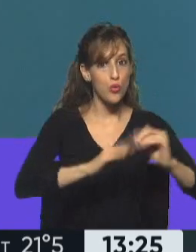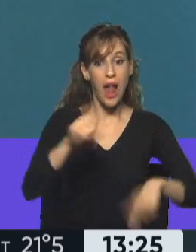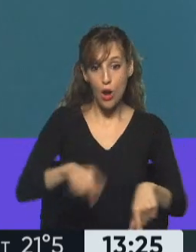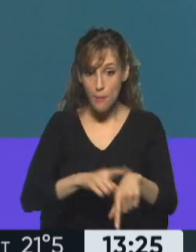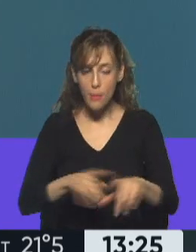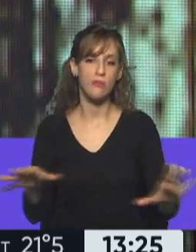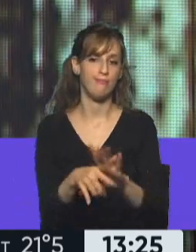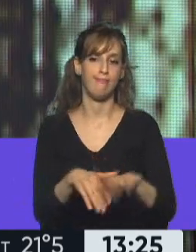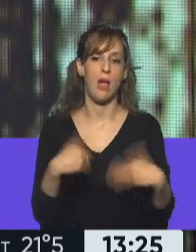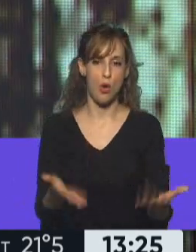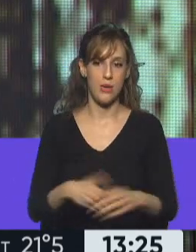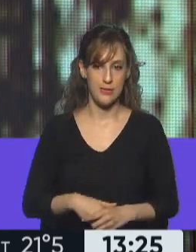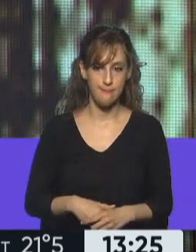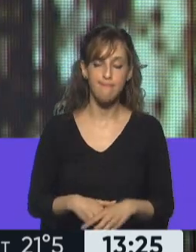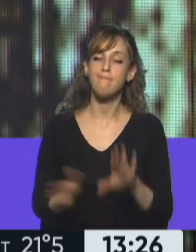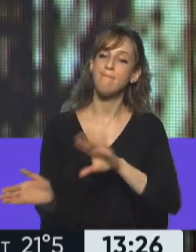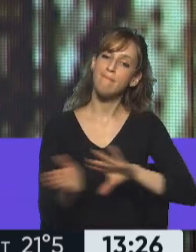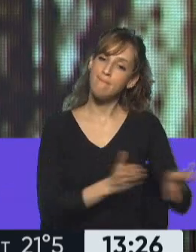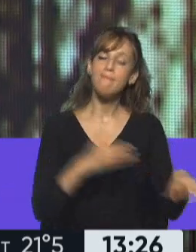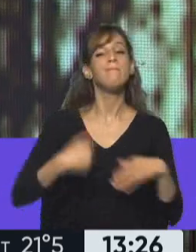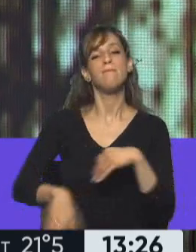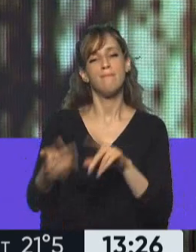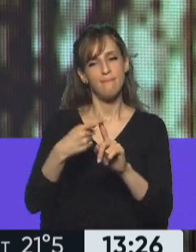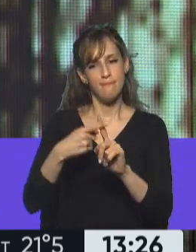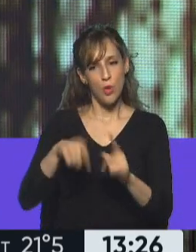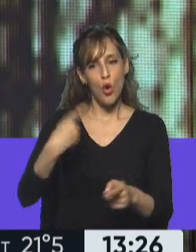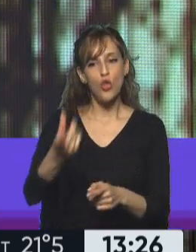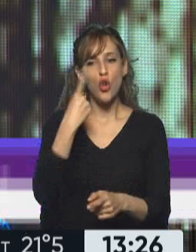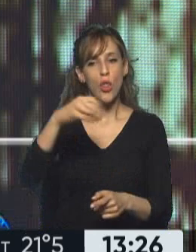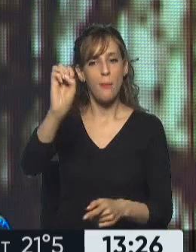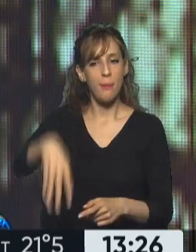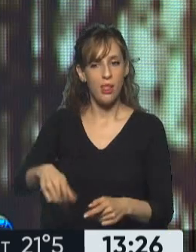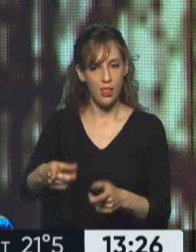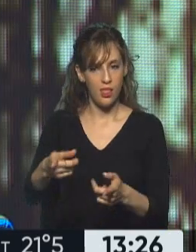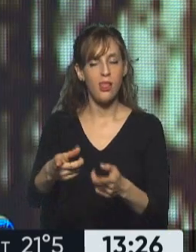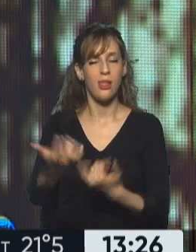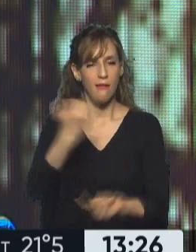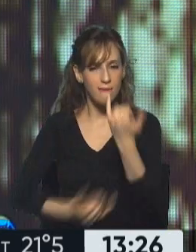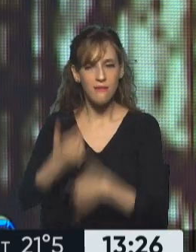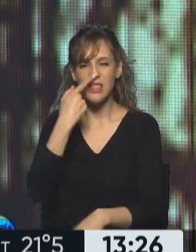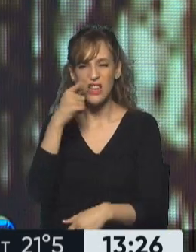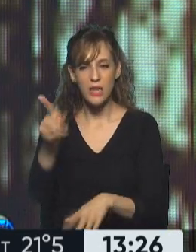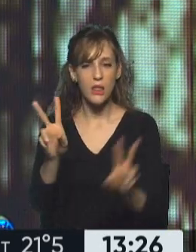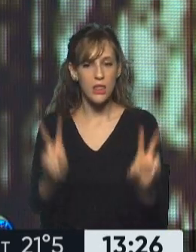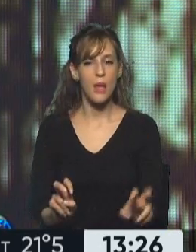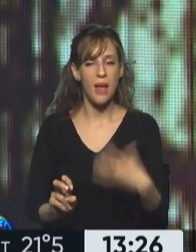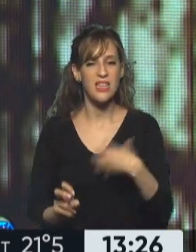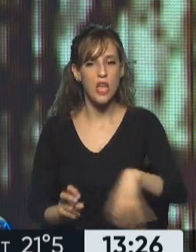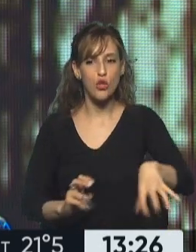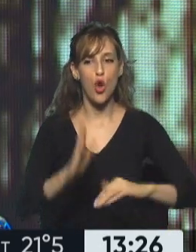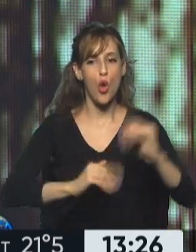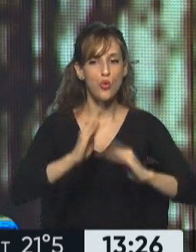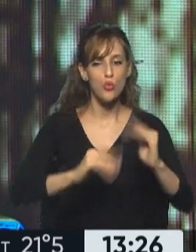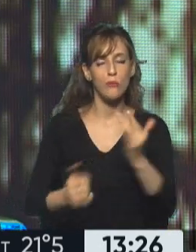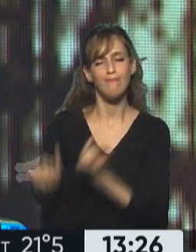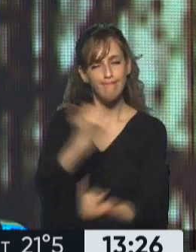¿no? En dólares. Lo comprometemos a mantenernos en contacto porque hay mucha información interesante del sector que es importante que alguien como